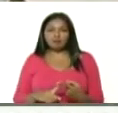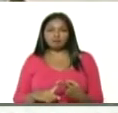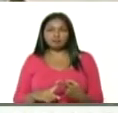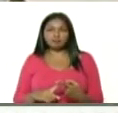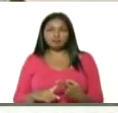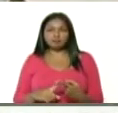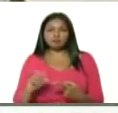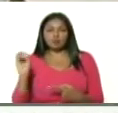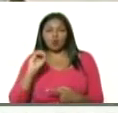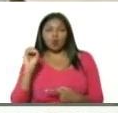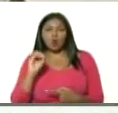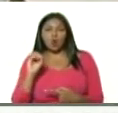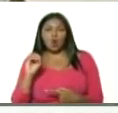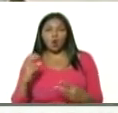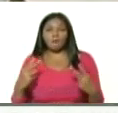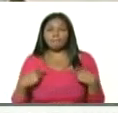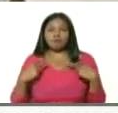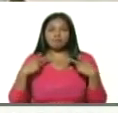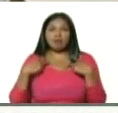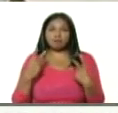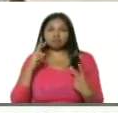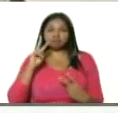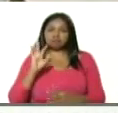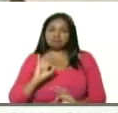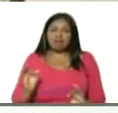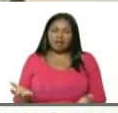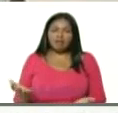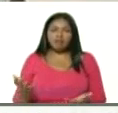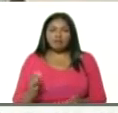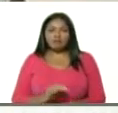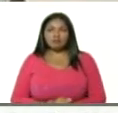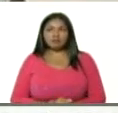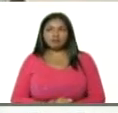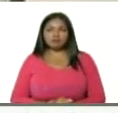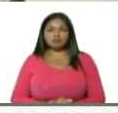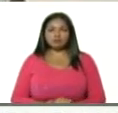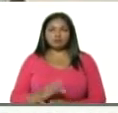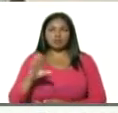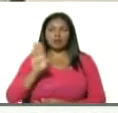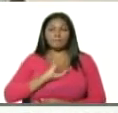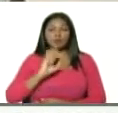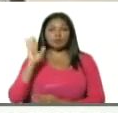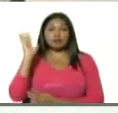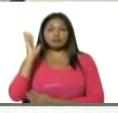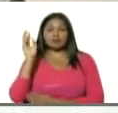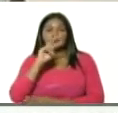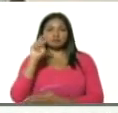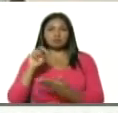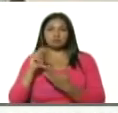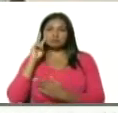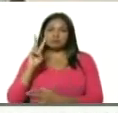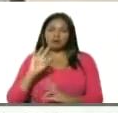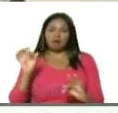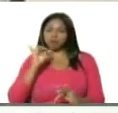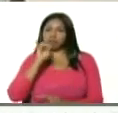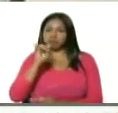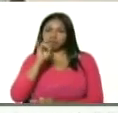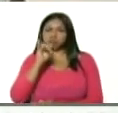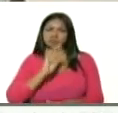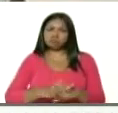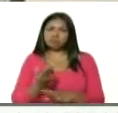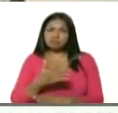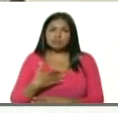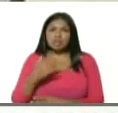Vive Televisión y como el canal propio de la Asamblea Nacional.